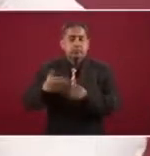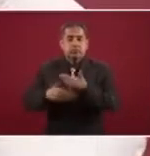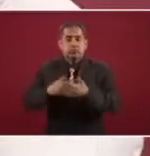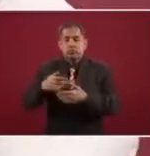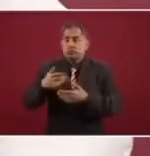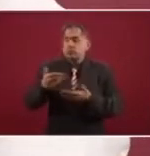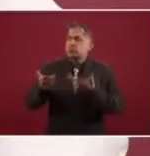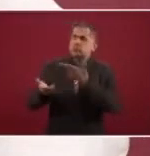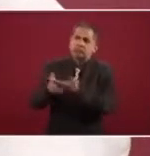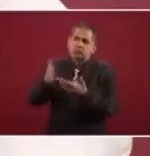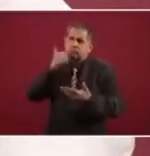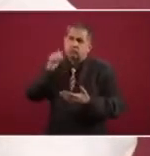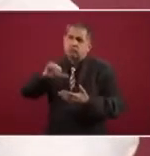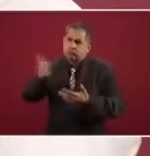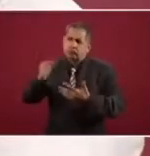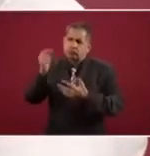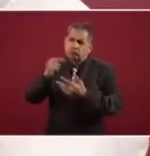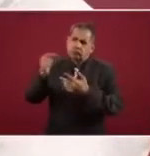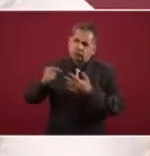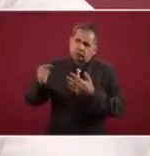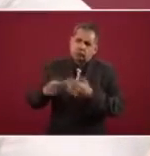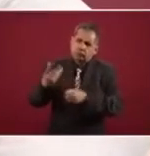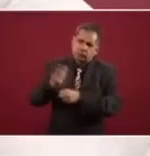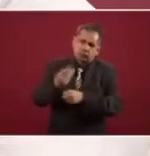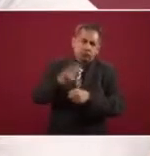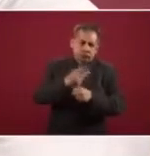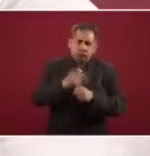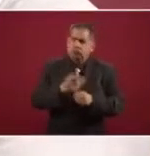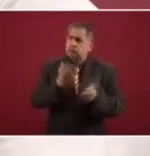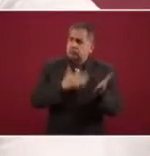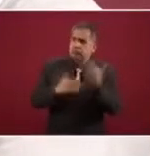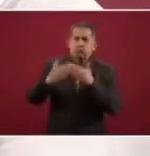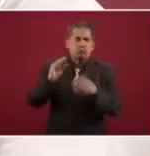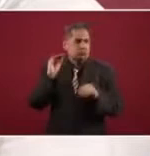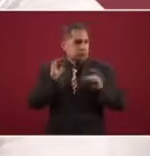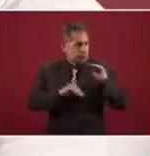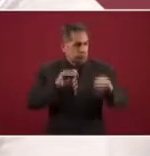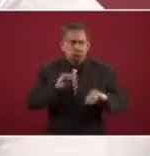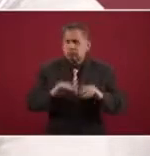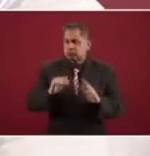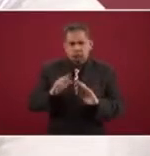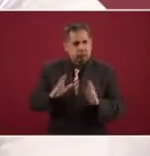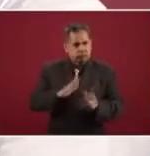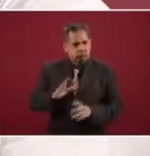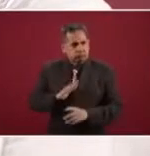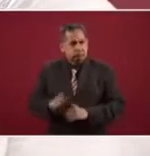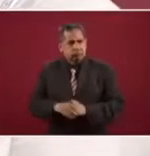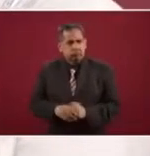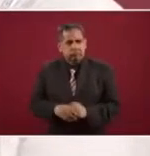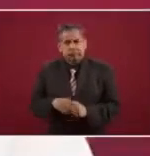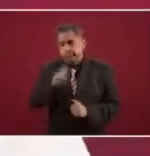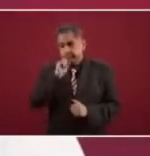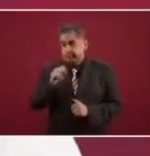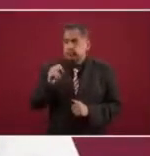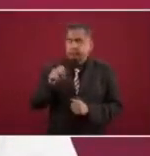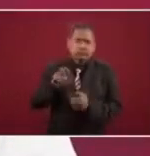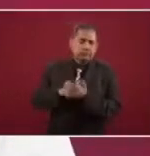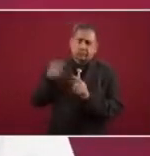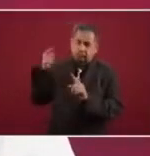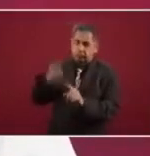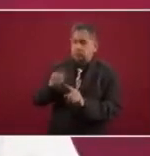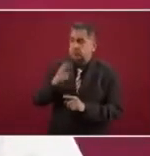en materia de infraestructura este el tema de la conservación